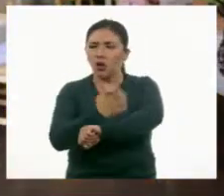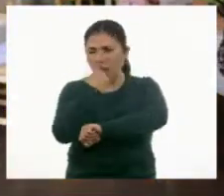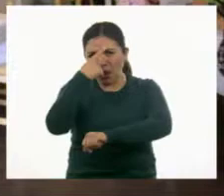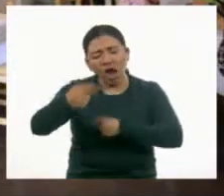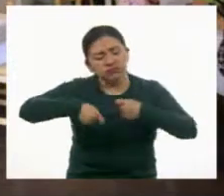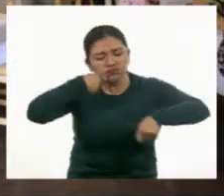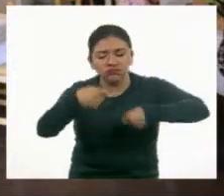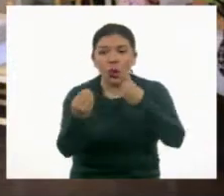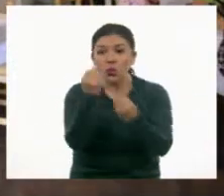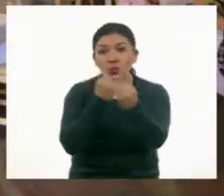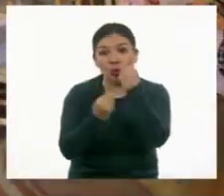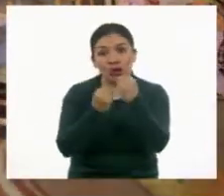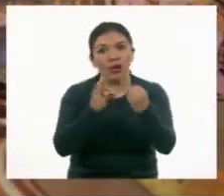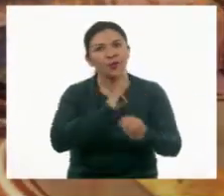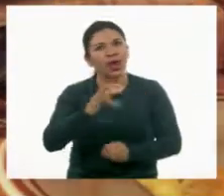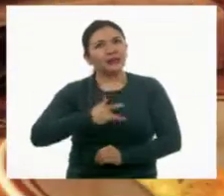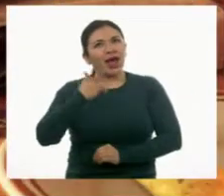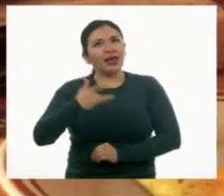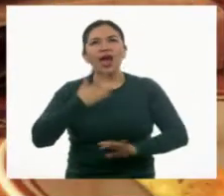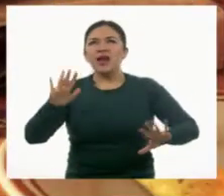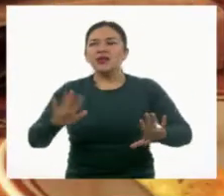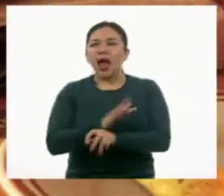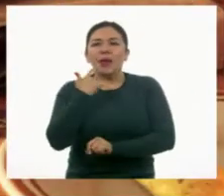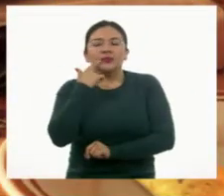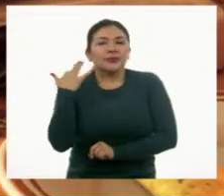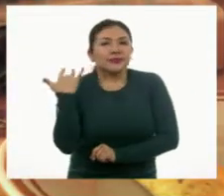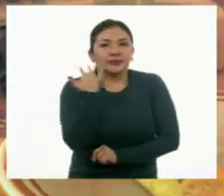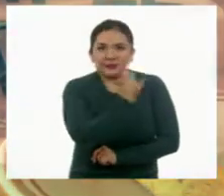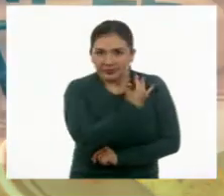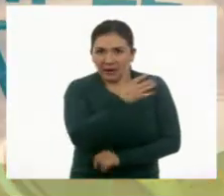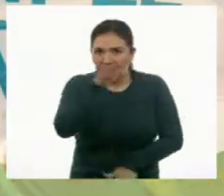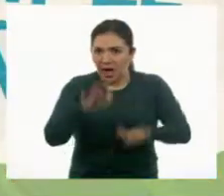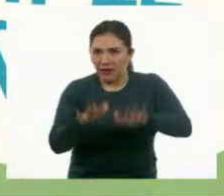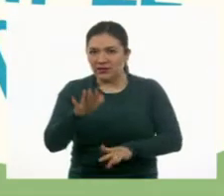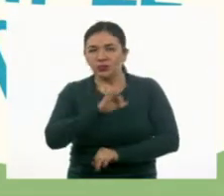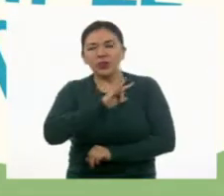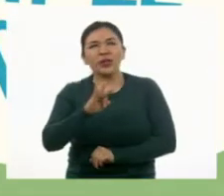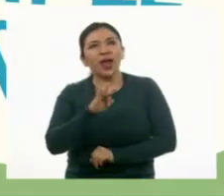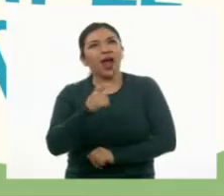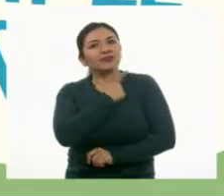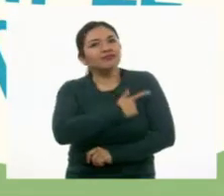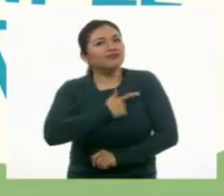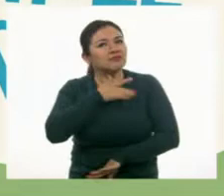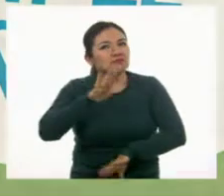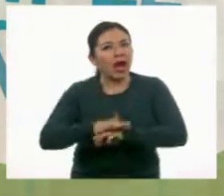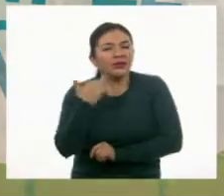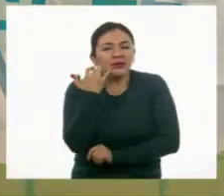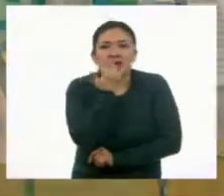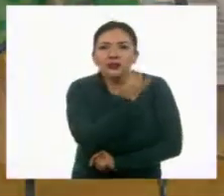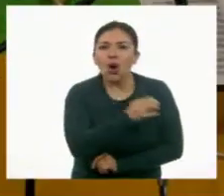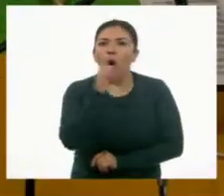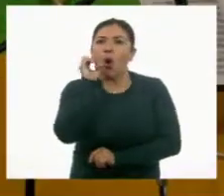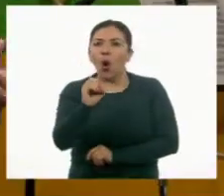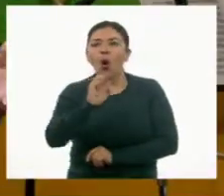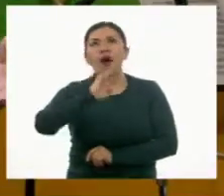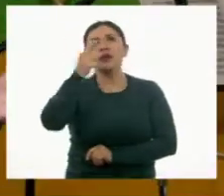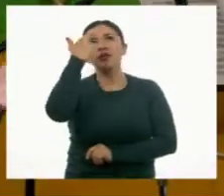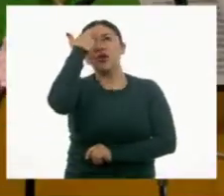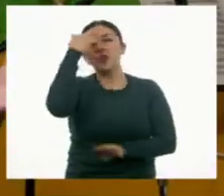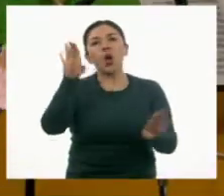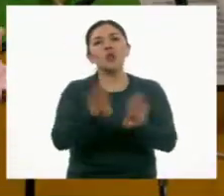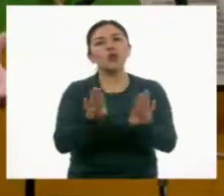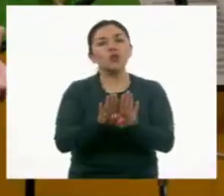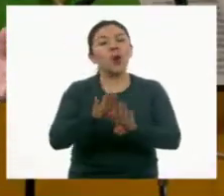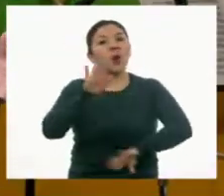comidas y puede cambiar tu experiencia del sabor. Puede hacer que lo disfrutes más e incluso que lo recuerdes como